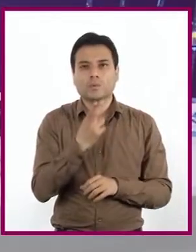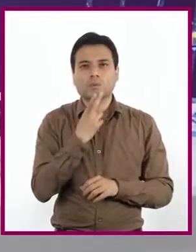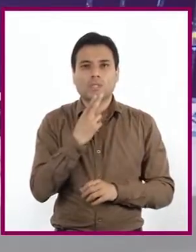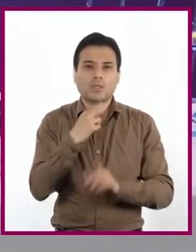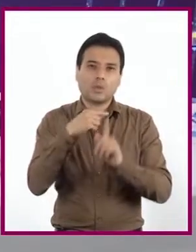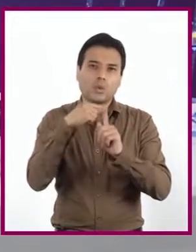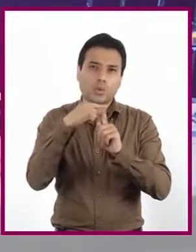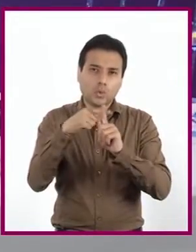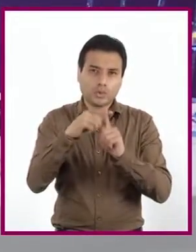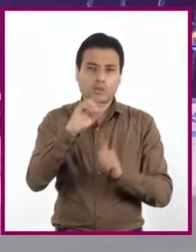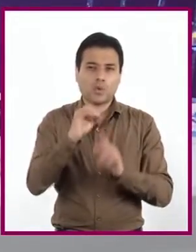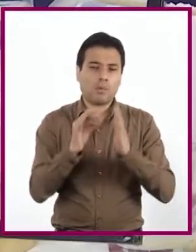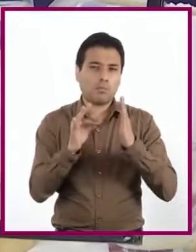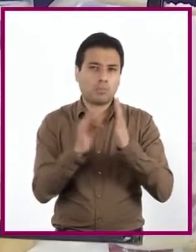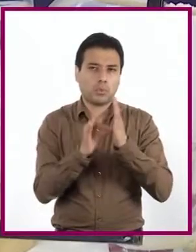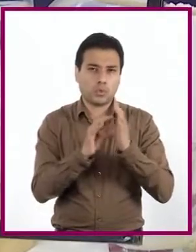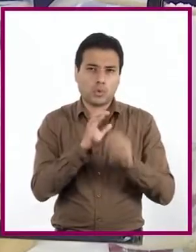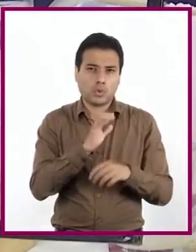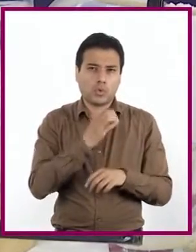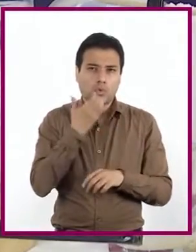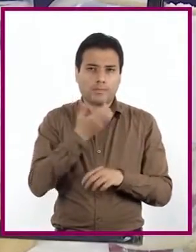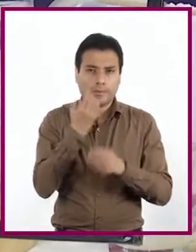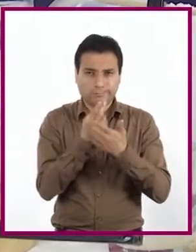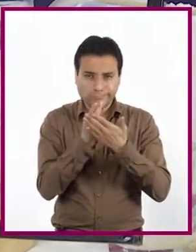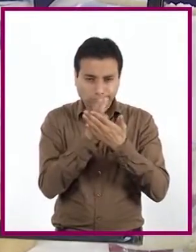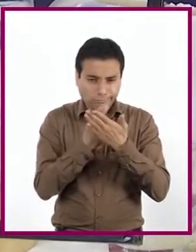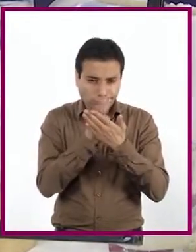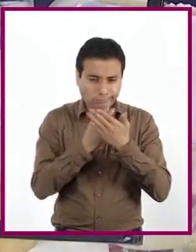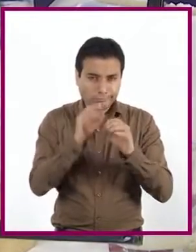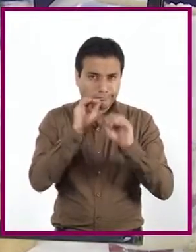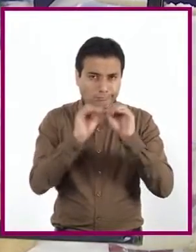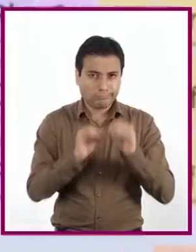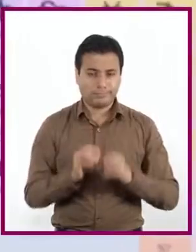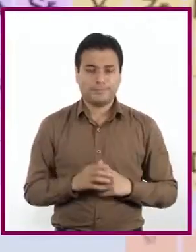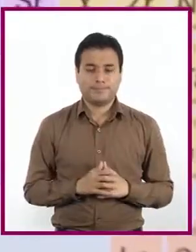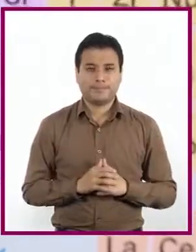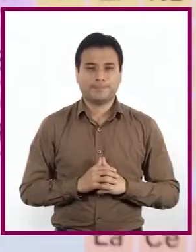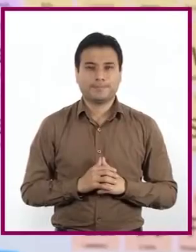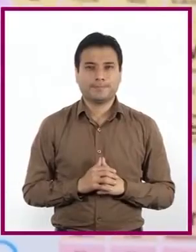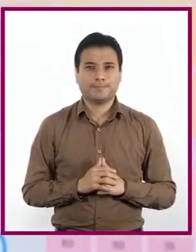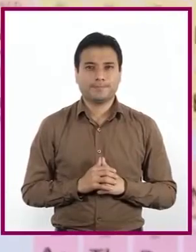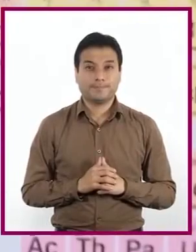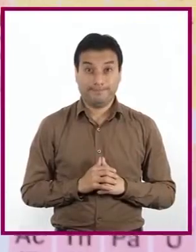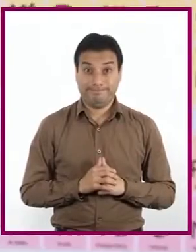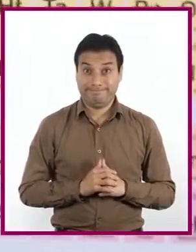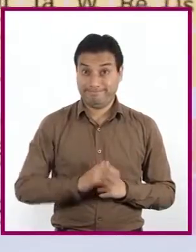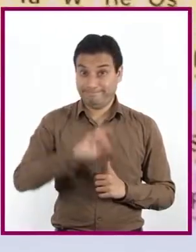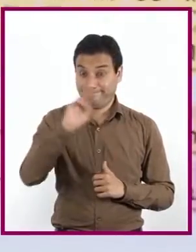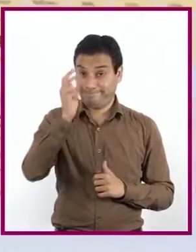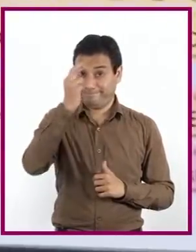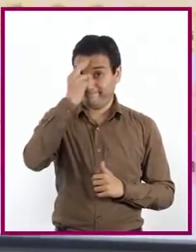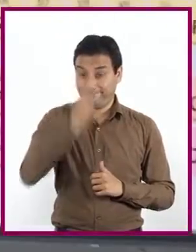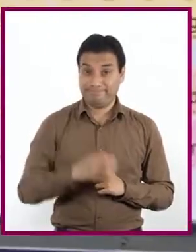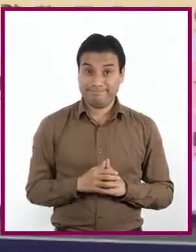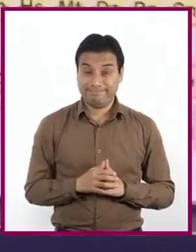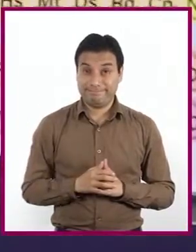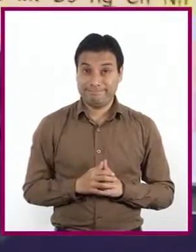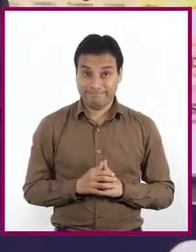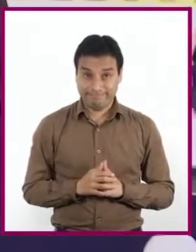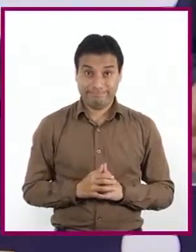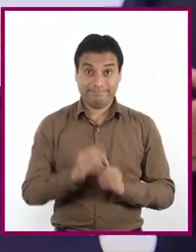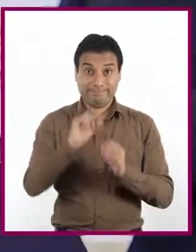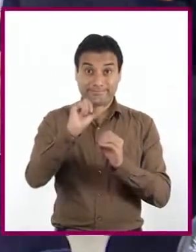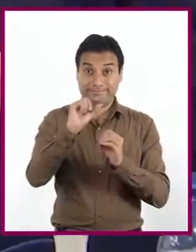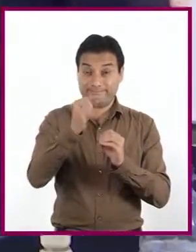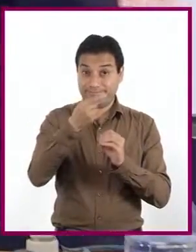puntos alrededor del símbolo del elemento. Recordemos que el número de electrones